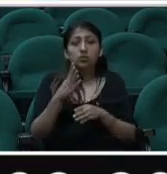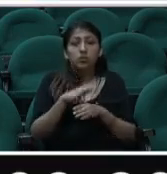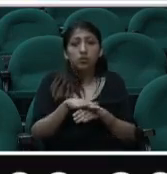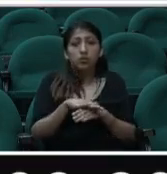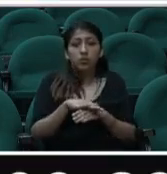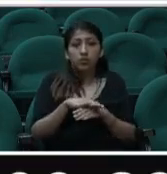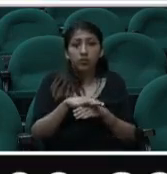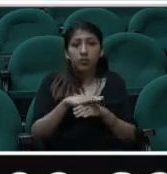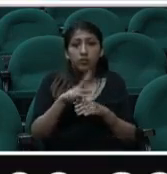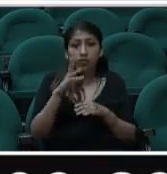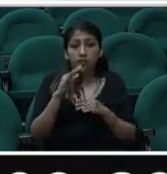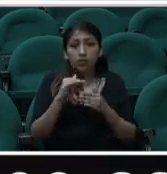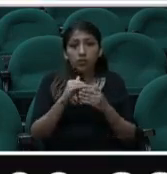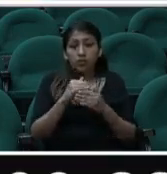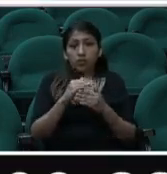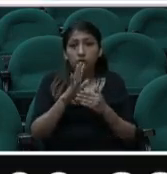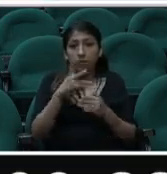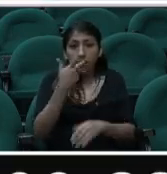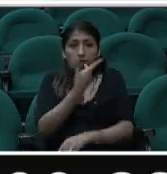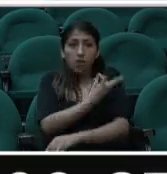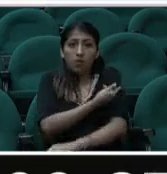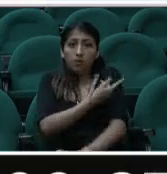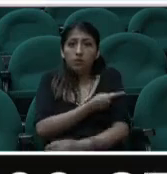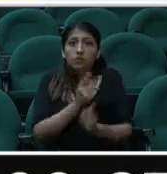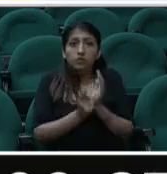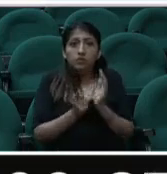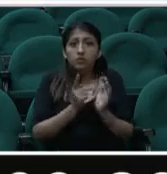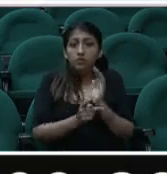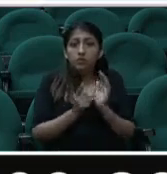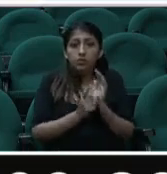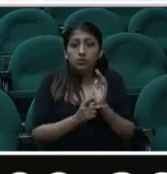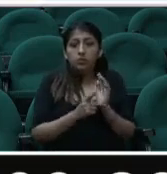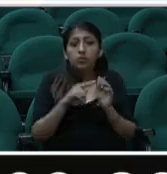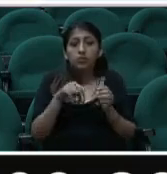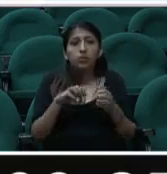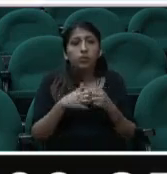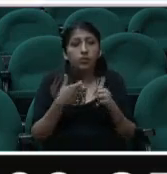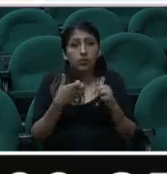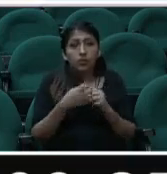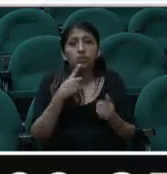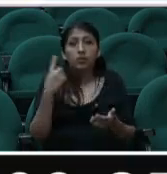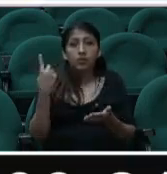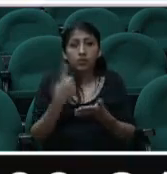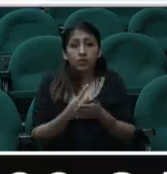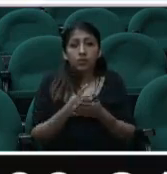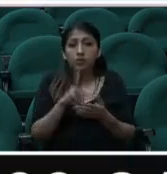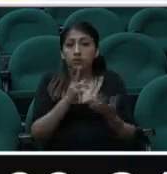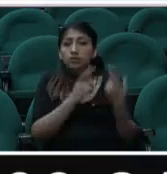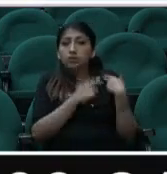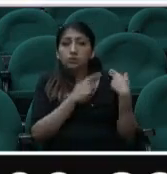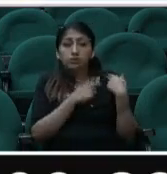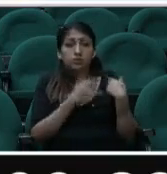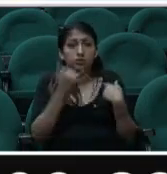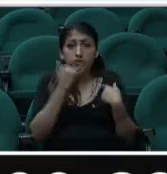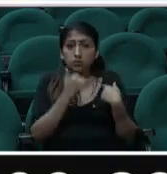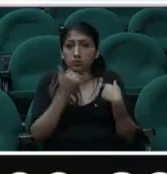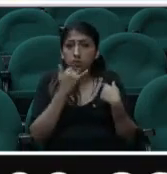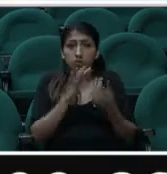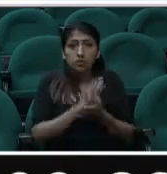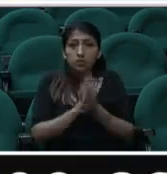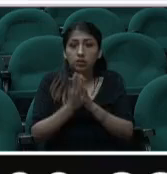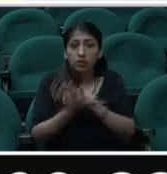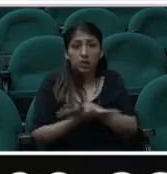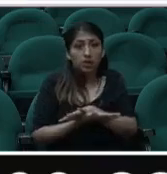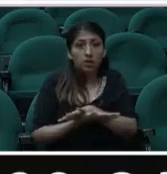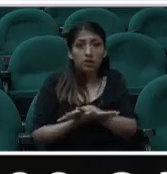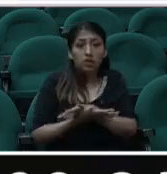fiscalizar el tema de las mismas de las vacunas que es lo que ha sucedido ahí hay una situación real de la irresponsabilidad con la que se ha